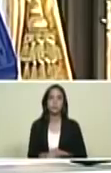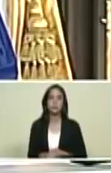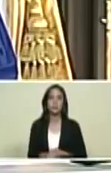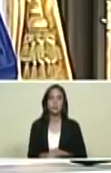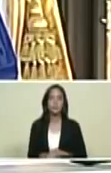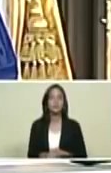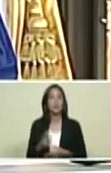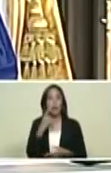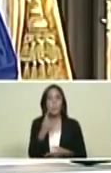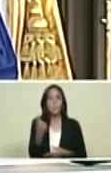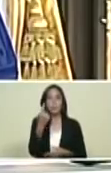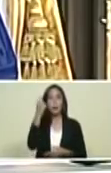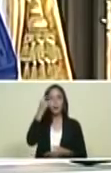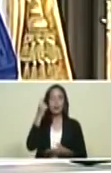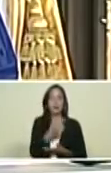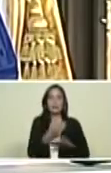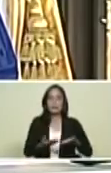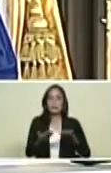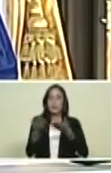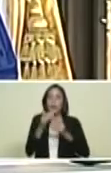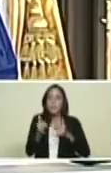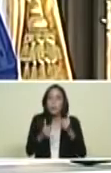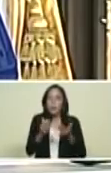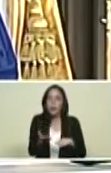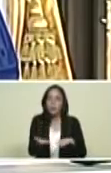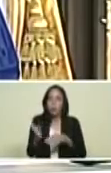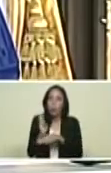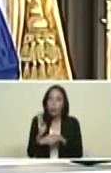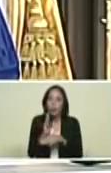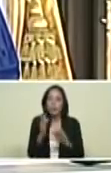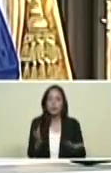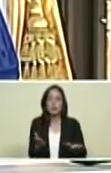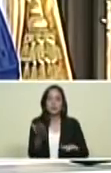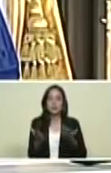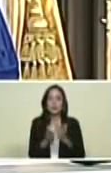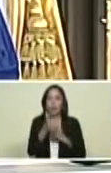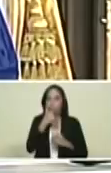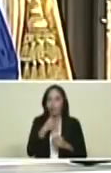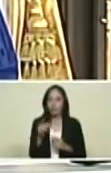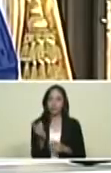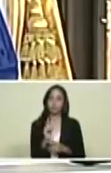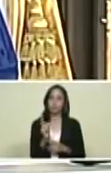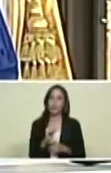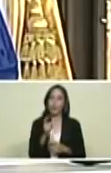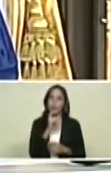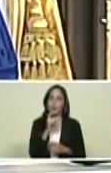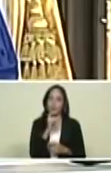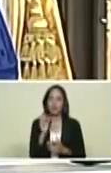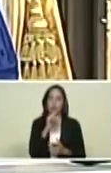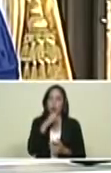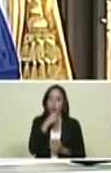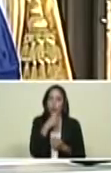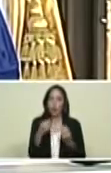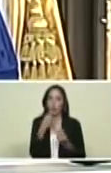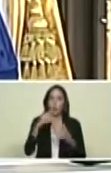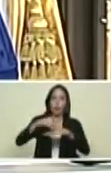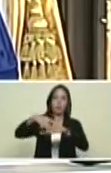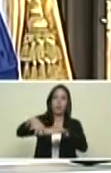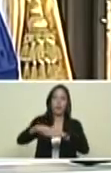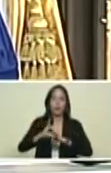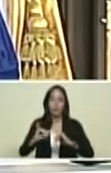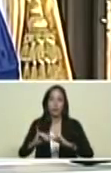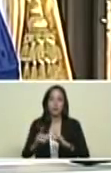primer día de llevar al niño al maternal, a la educación inicial, no es fácil para las abuelas, los abuelos, para